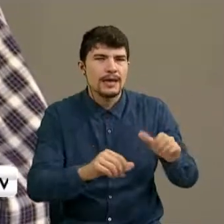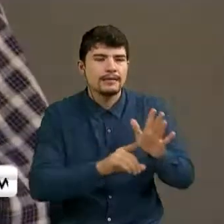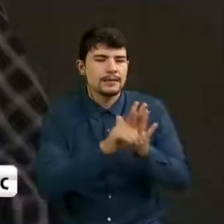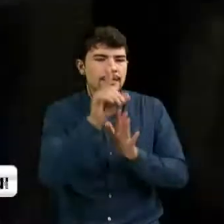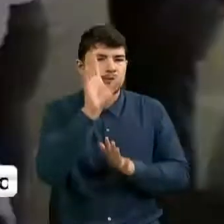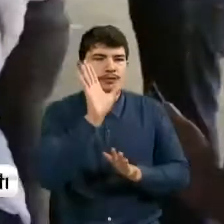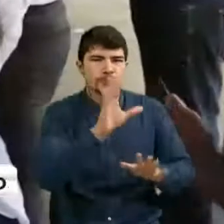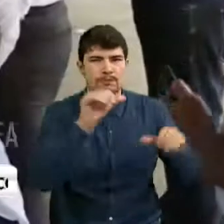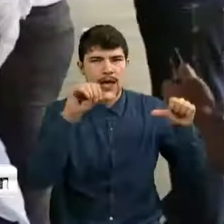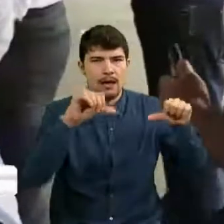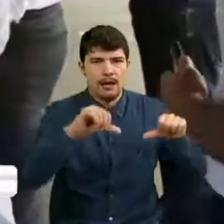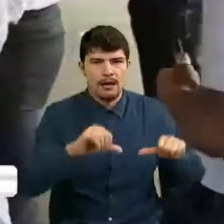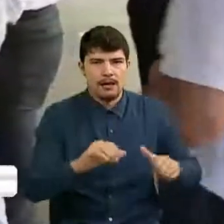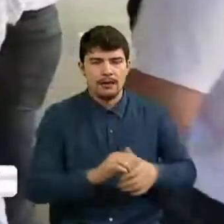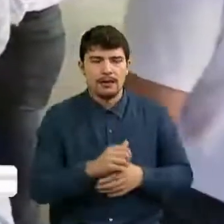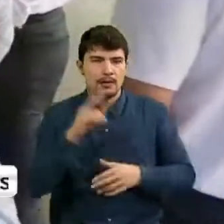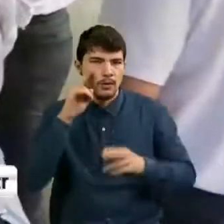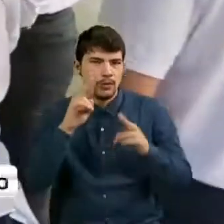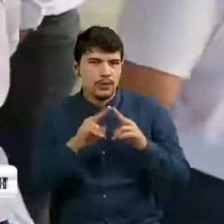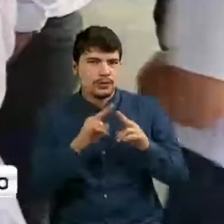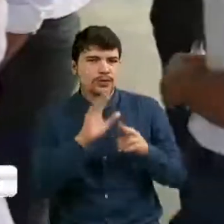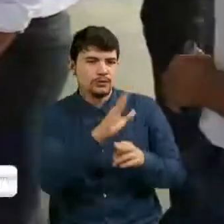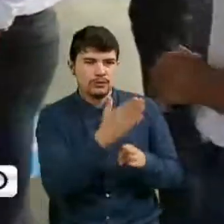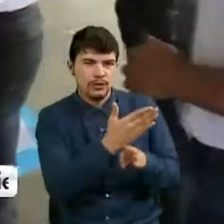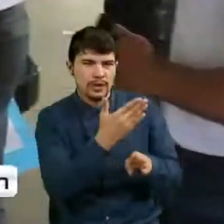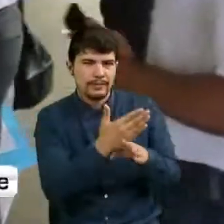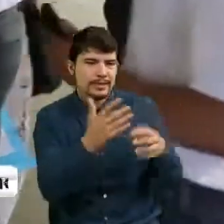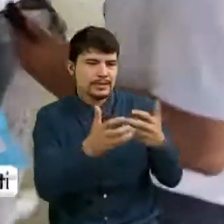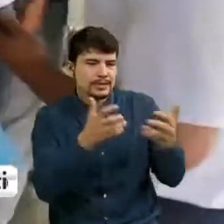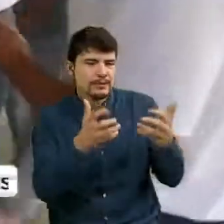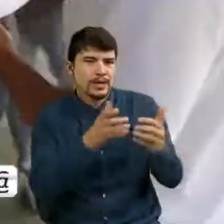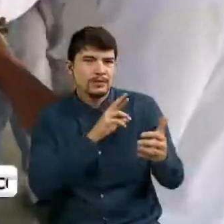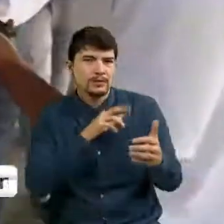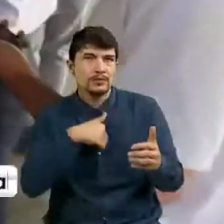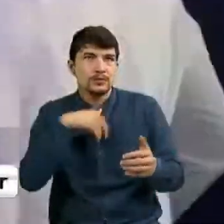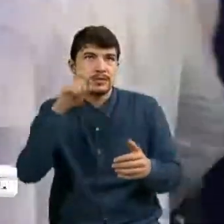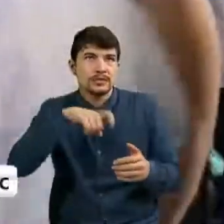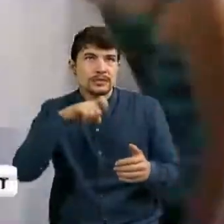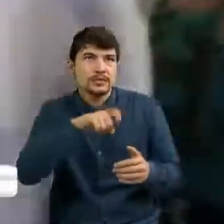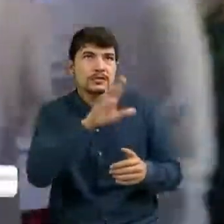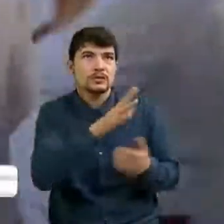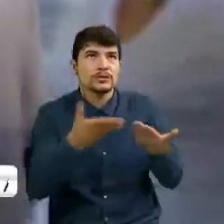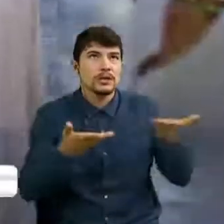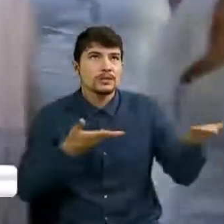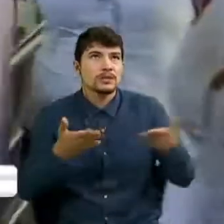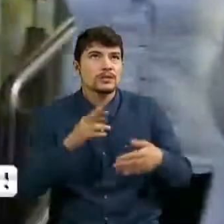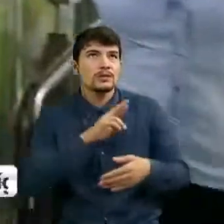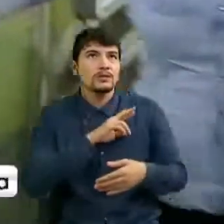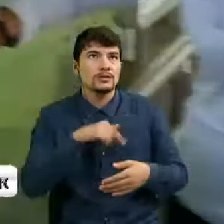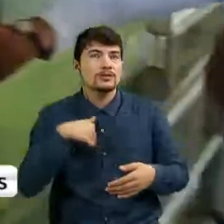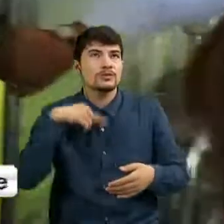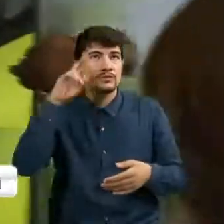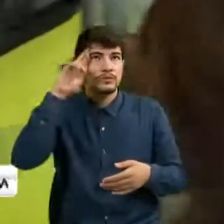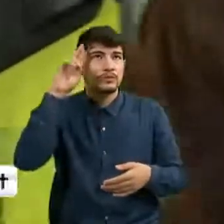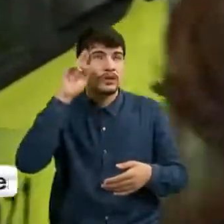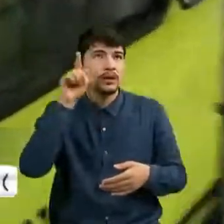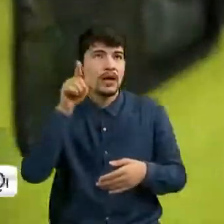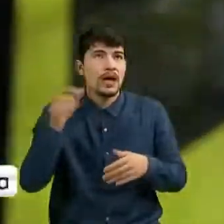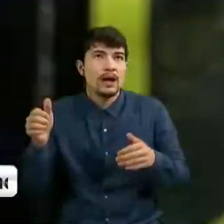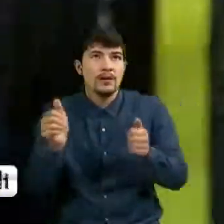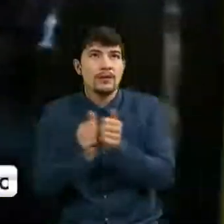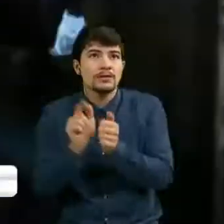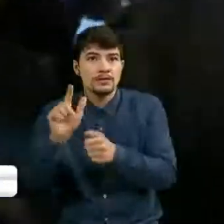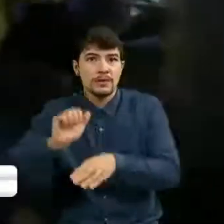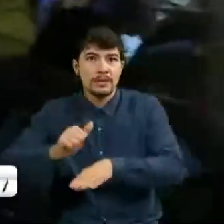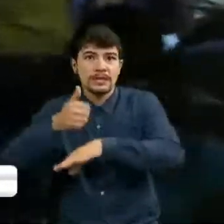mal. Para conocer las fallas del sistema, necesitamos utilizar el servicio. Por eso acompañamos el recorrido que hizo el